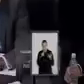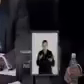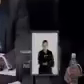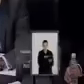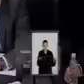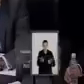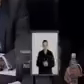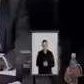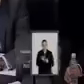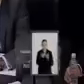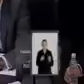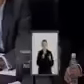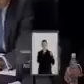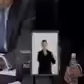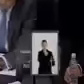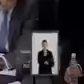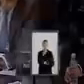Tiene el uso de la palabra el senador de Medici.